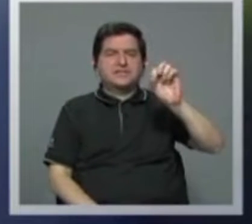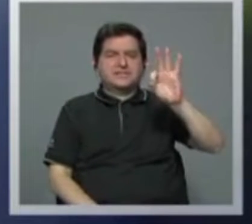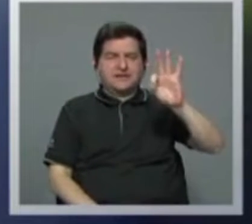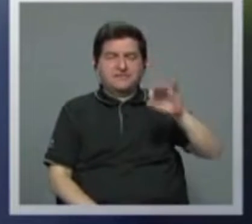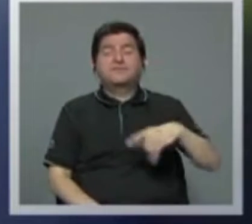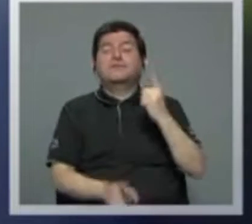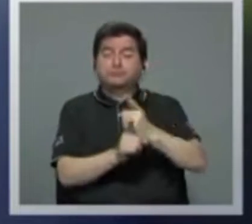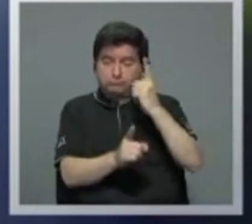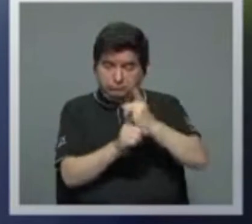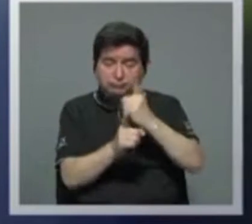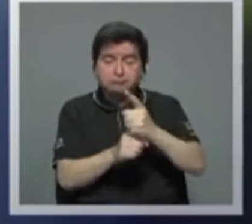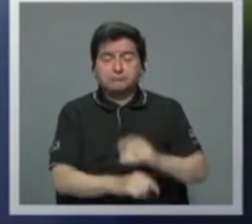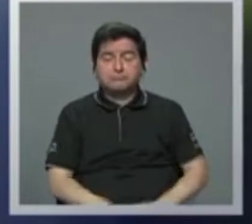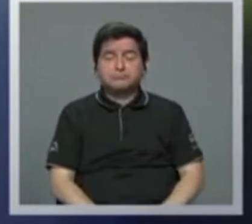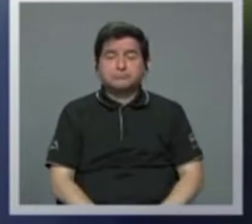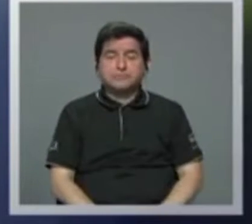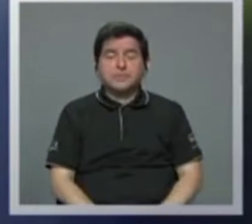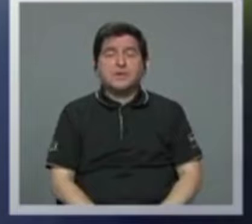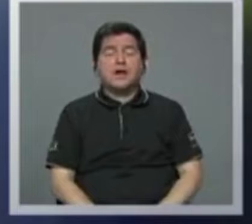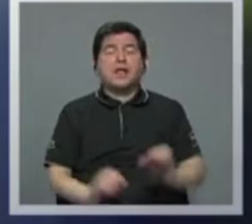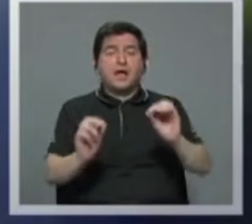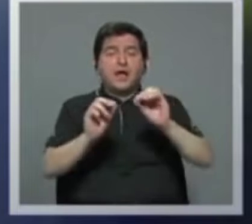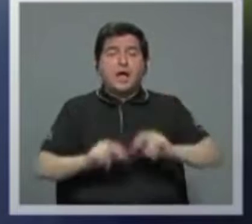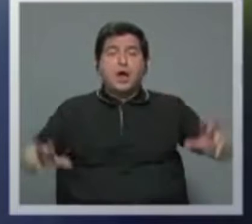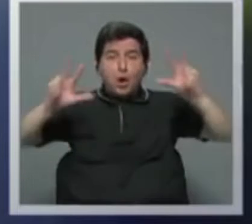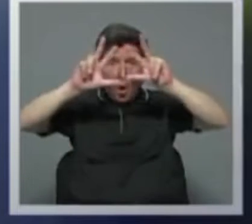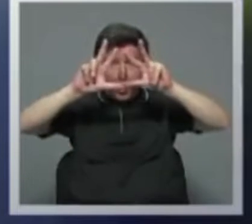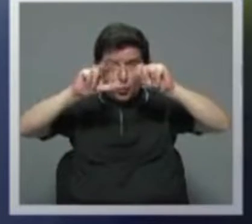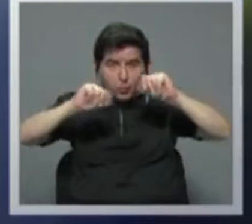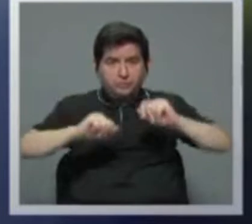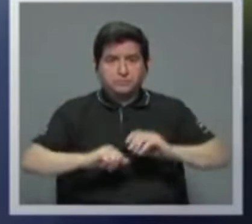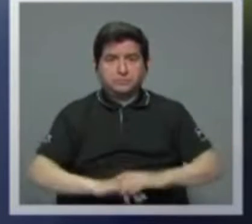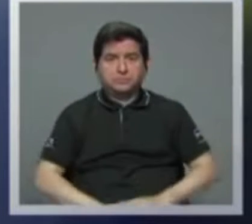Así es, en Naciones Unidas y